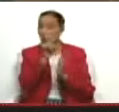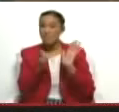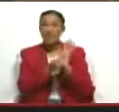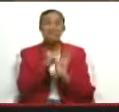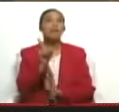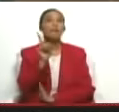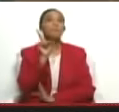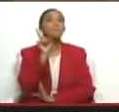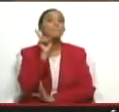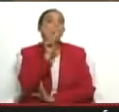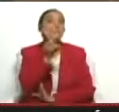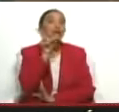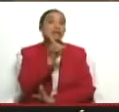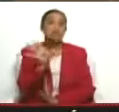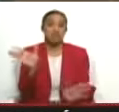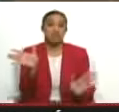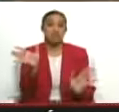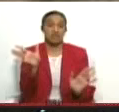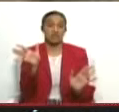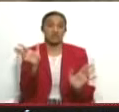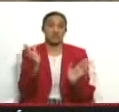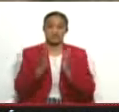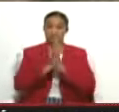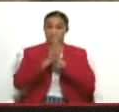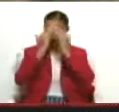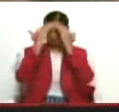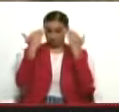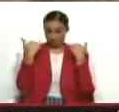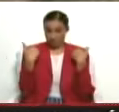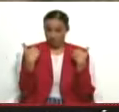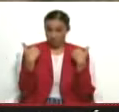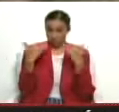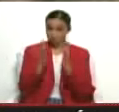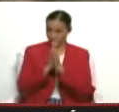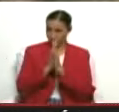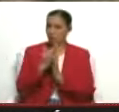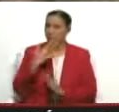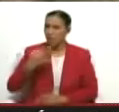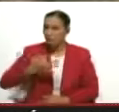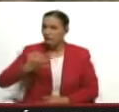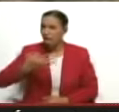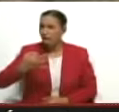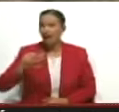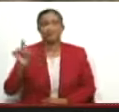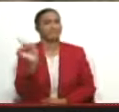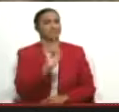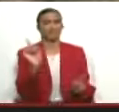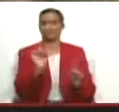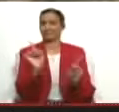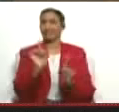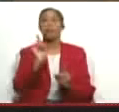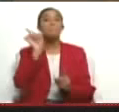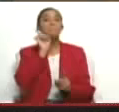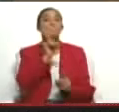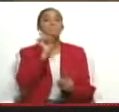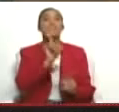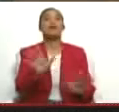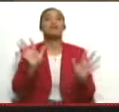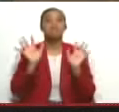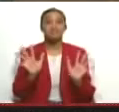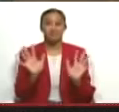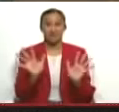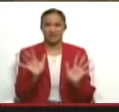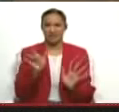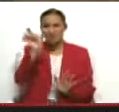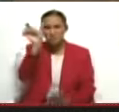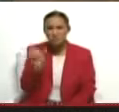pudieron creer como diría el meme Ve cómo es posible este suceso o sea cómo que un activista